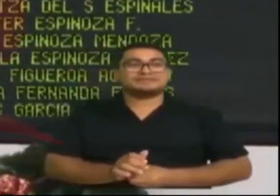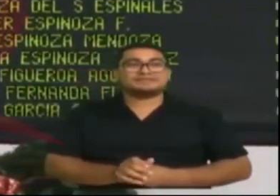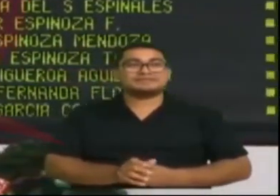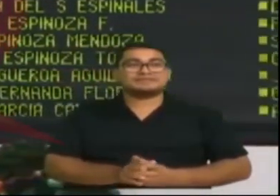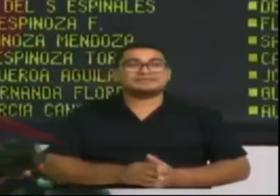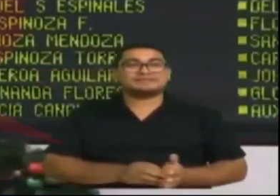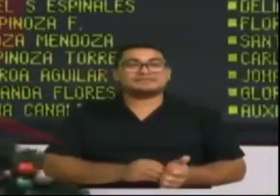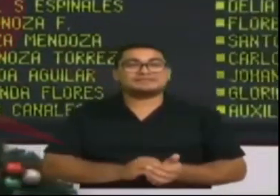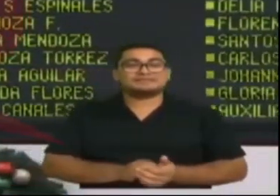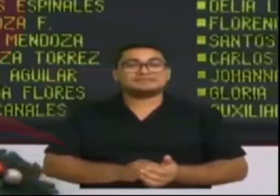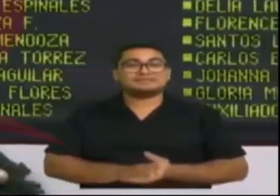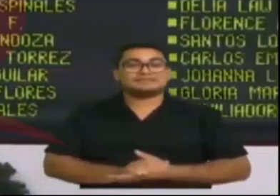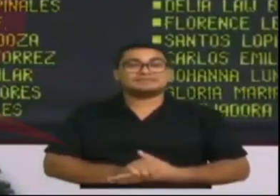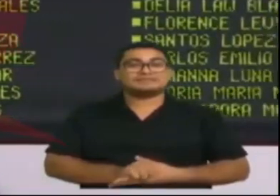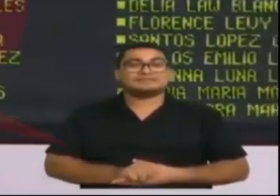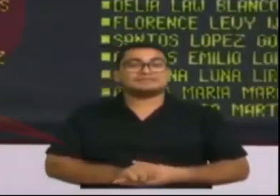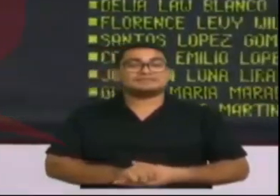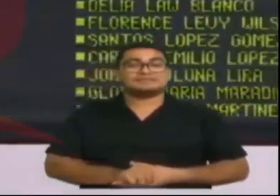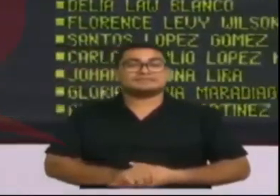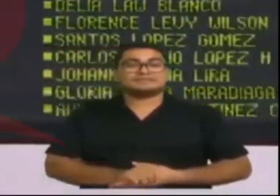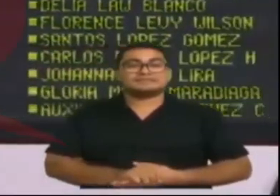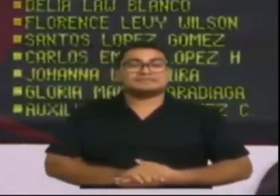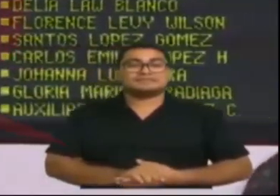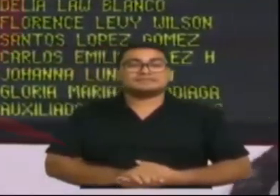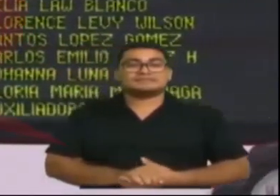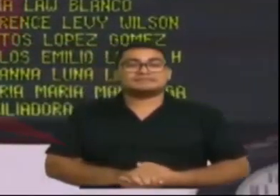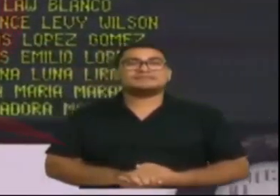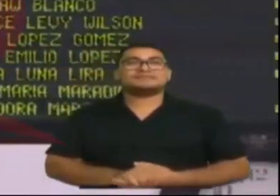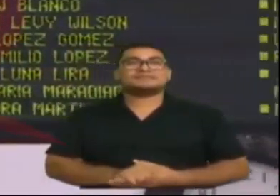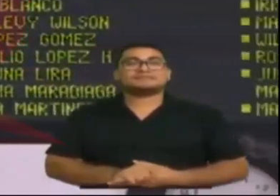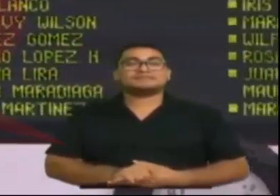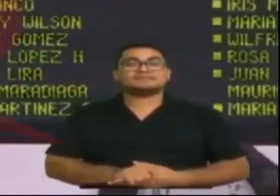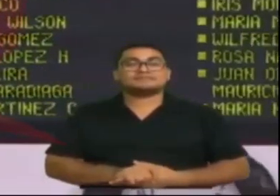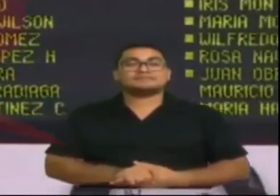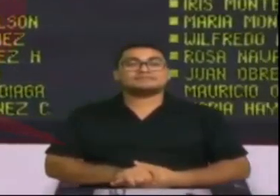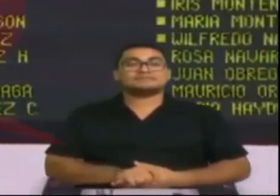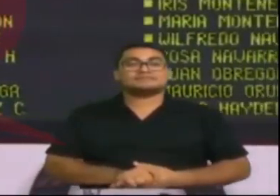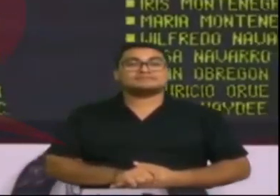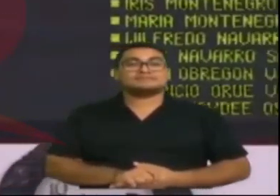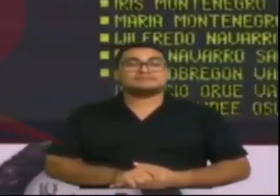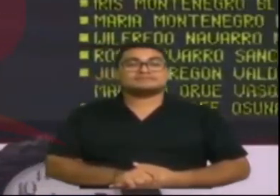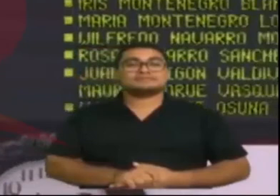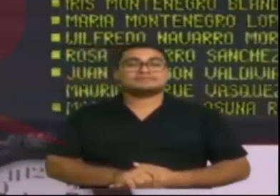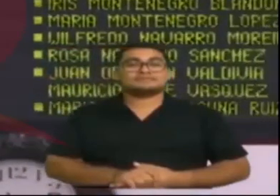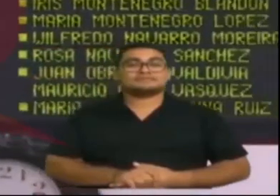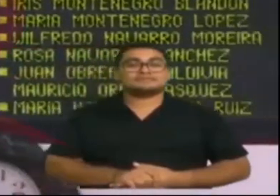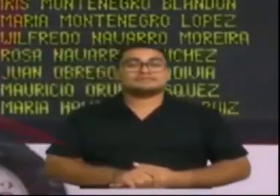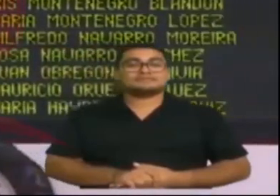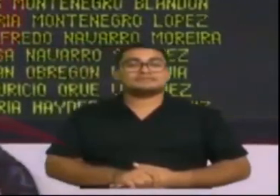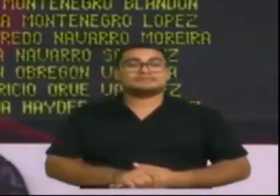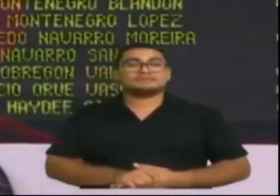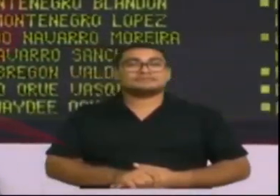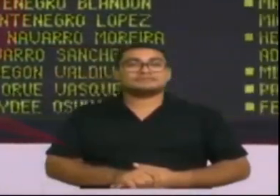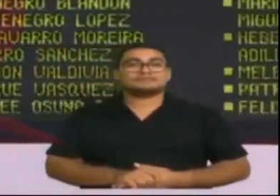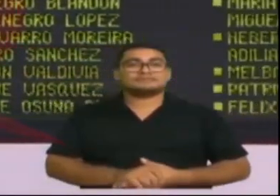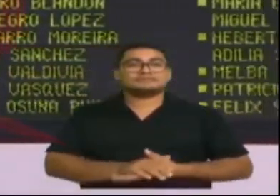a la sanción expuesta por los Estados Unidos y que ha quebrantado la institucionalidad del partido. Responde a